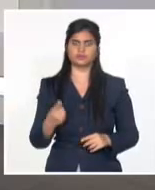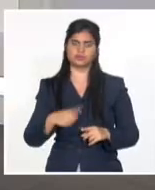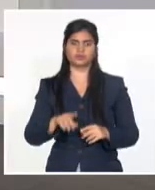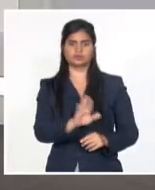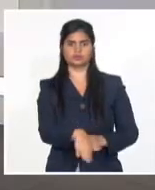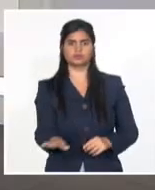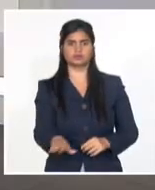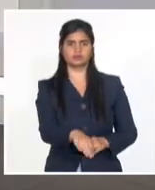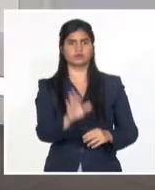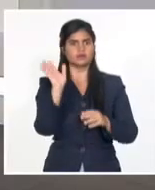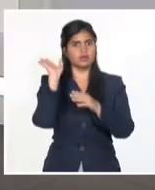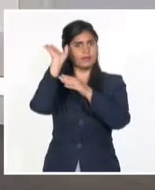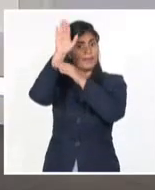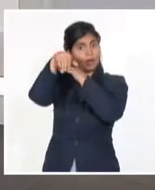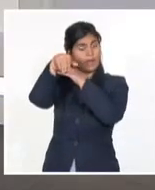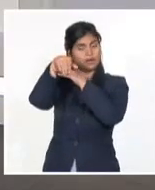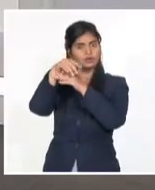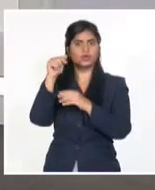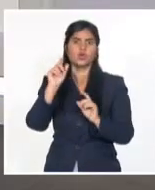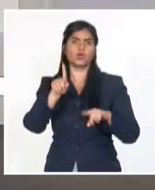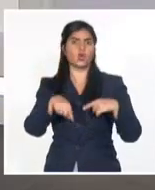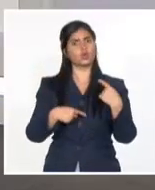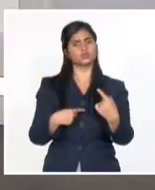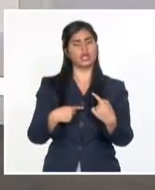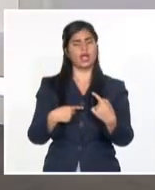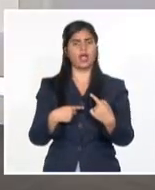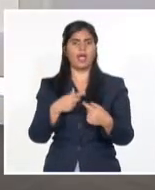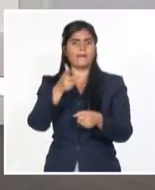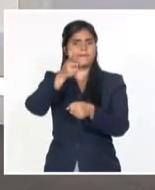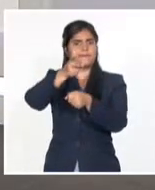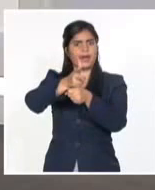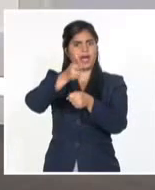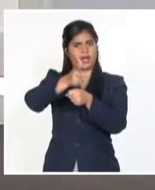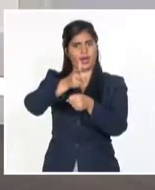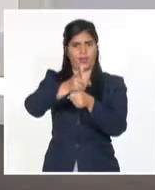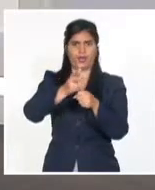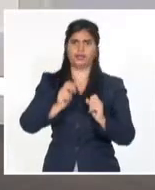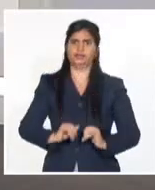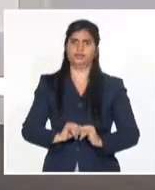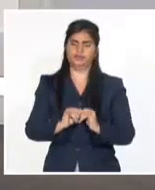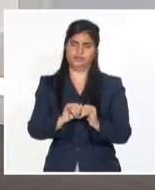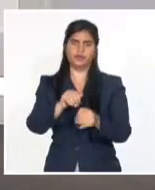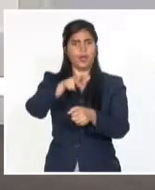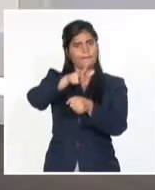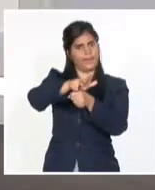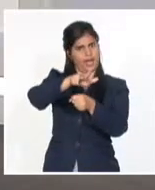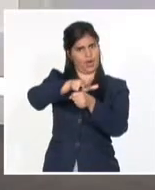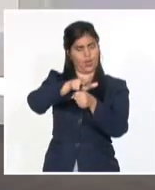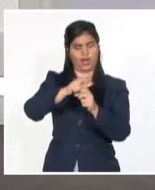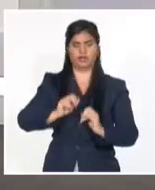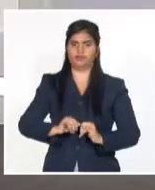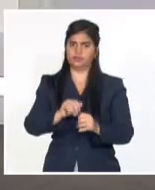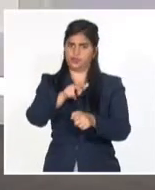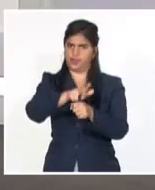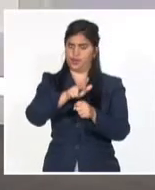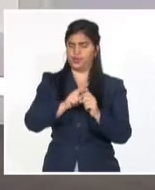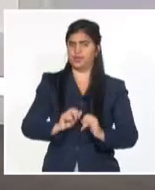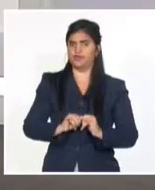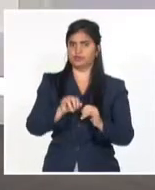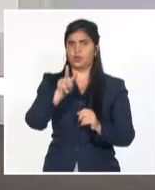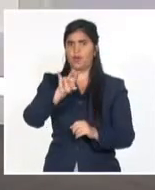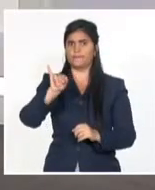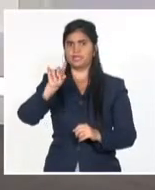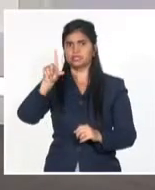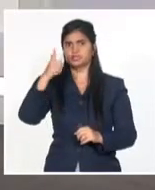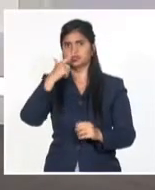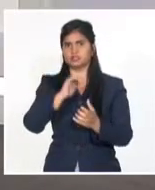cayó hoy ante su similar de Paraguay en el sector femenino. Tenemos más detalles desde Viña del Mar, una de las subsedes de estos